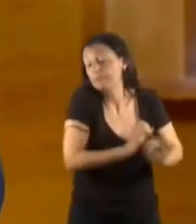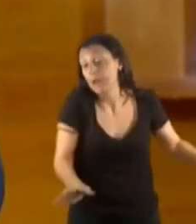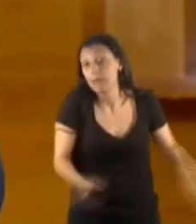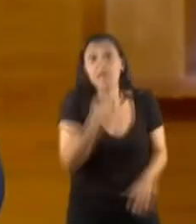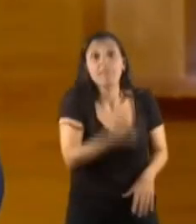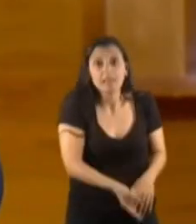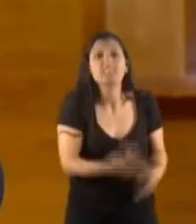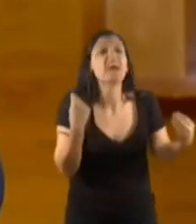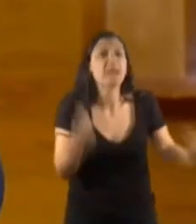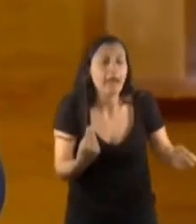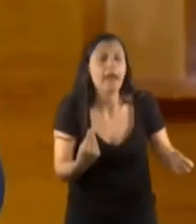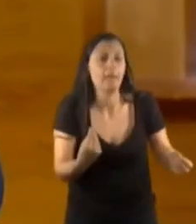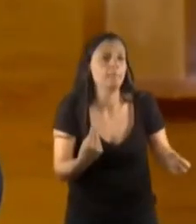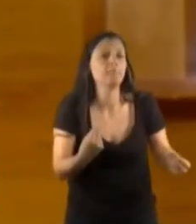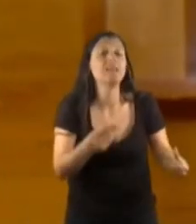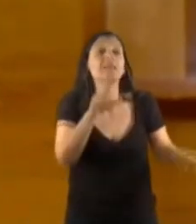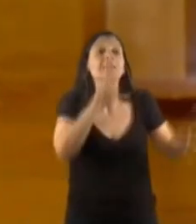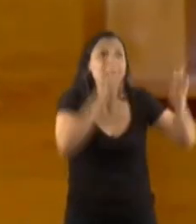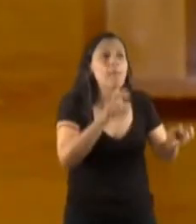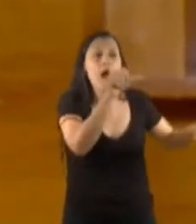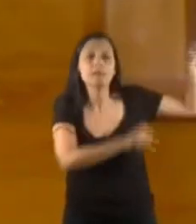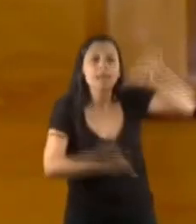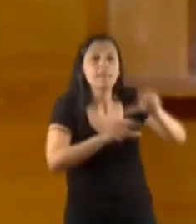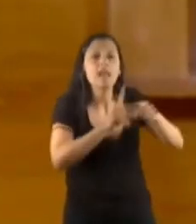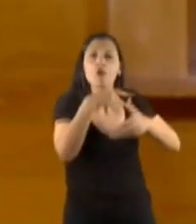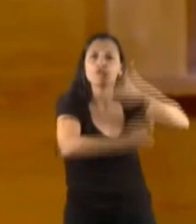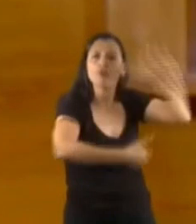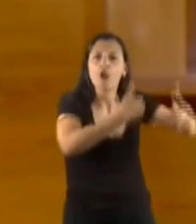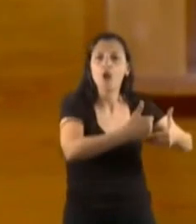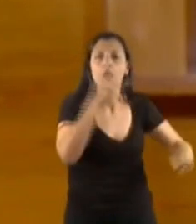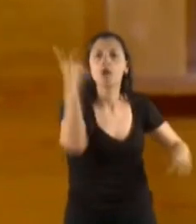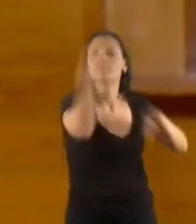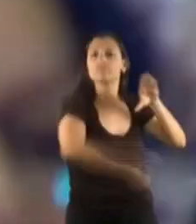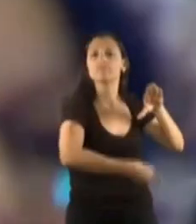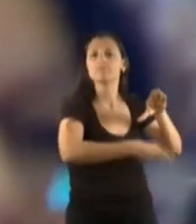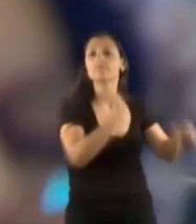postergar el desarrollo científico y tecnológico en Argentina